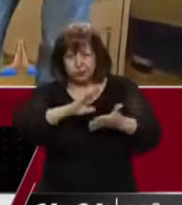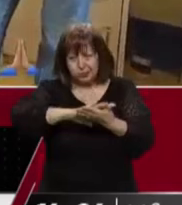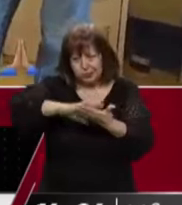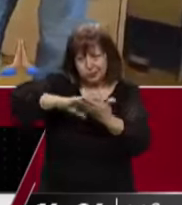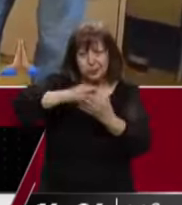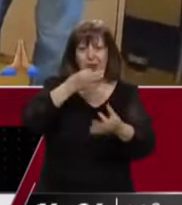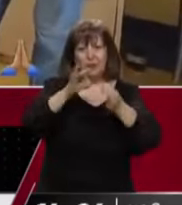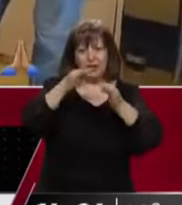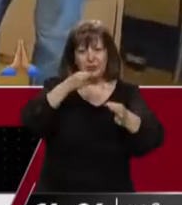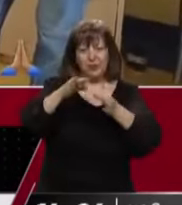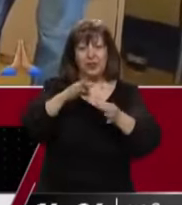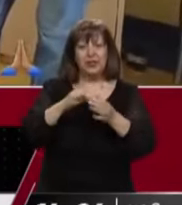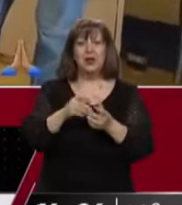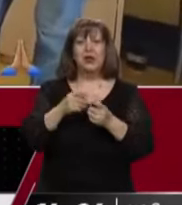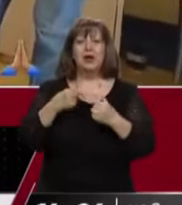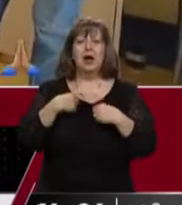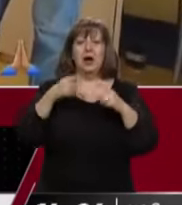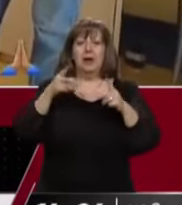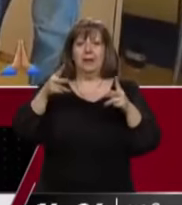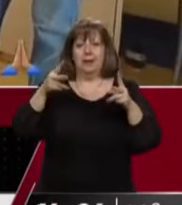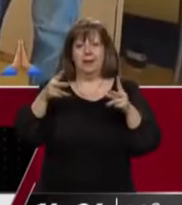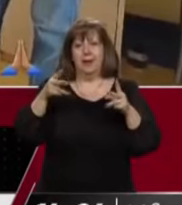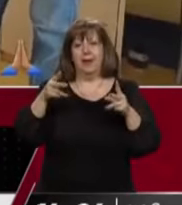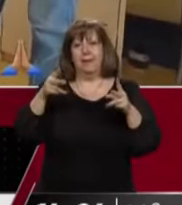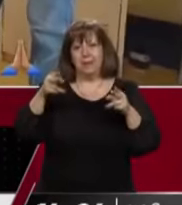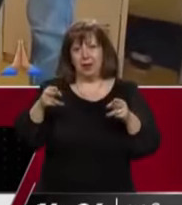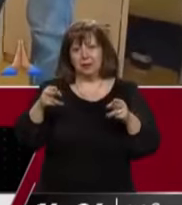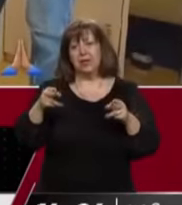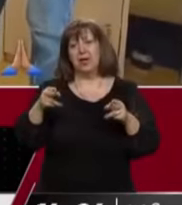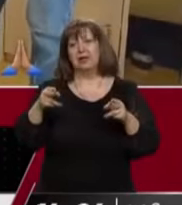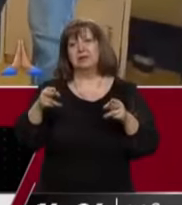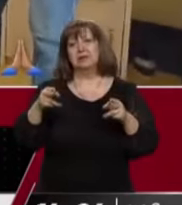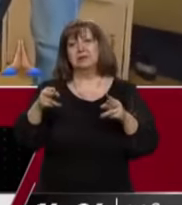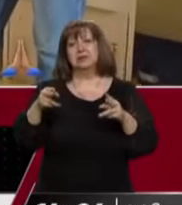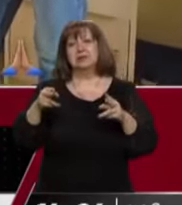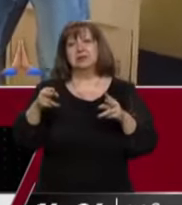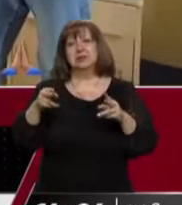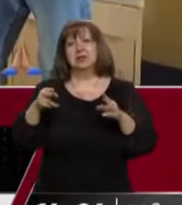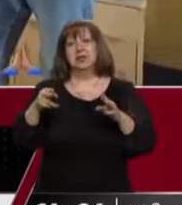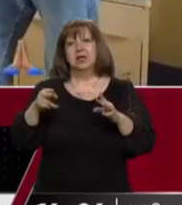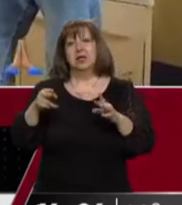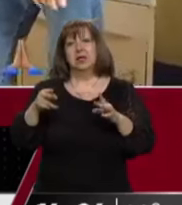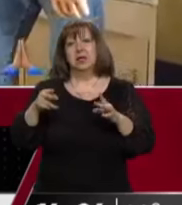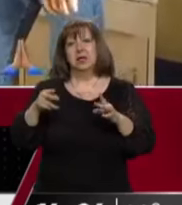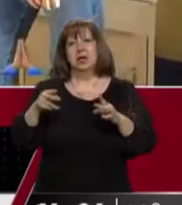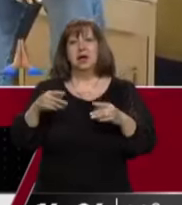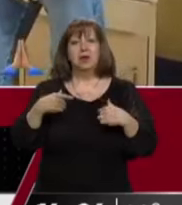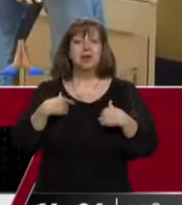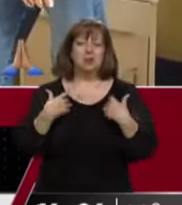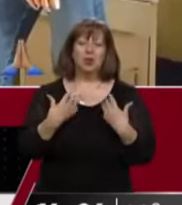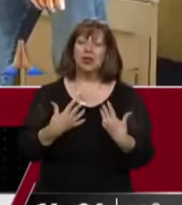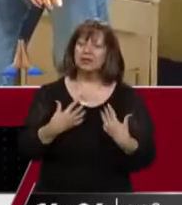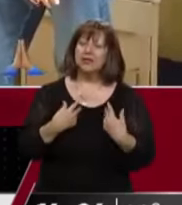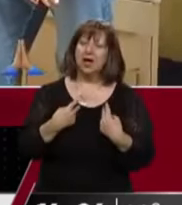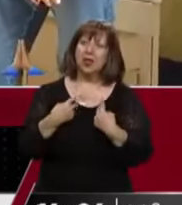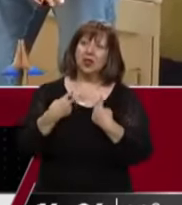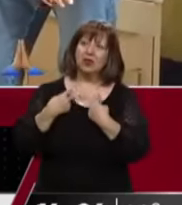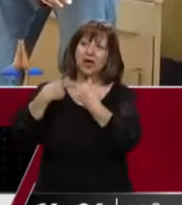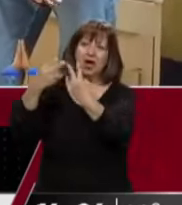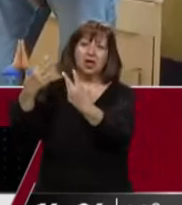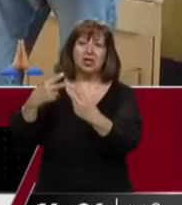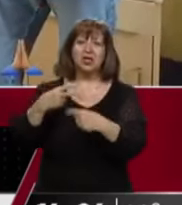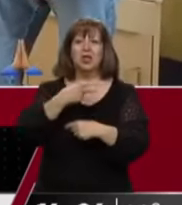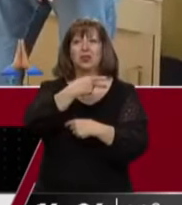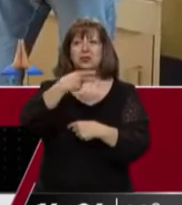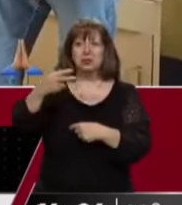a hacernos una pausa y arrancar dentro de poquito, porque la verdad que fue muy, muy cansador el viaje, muy